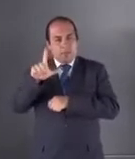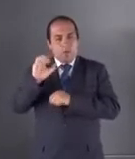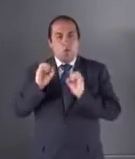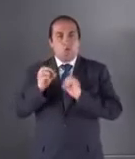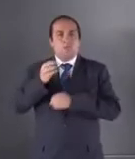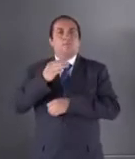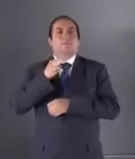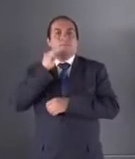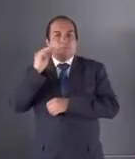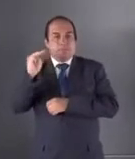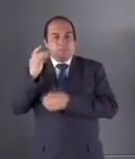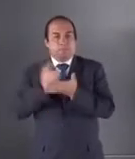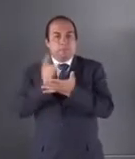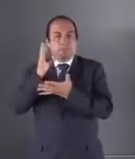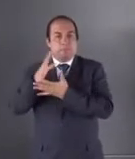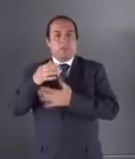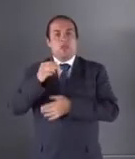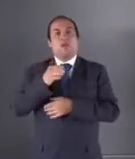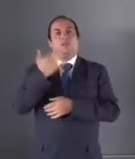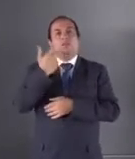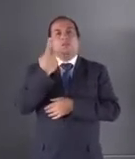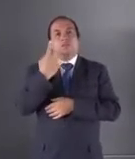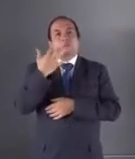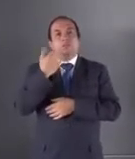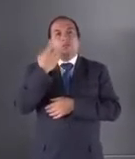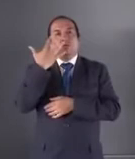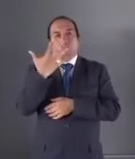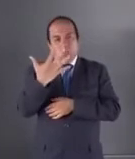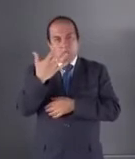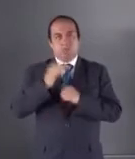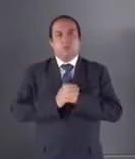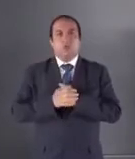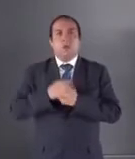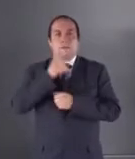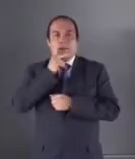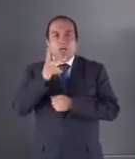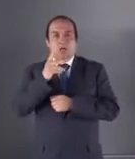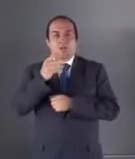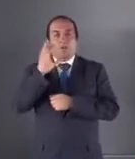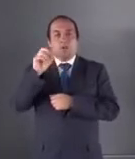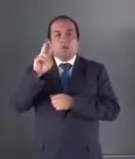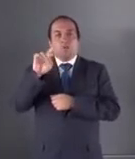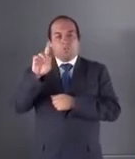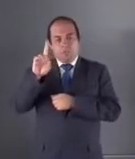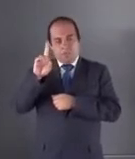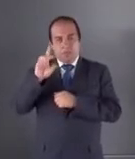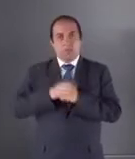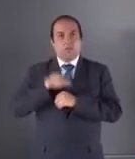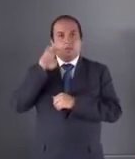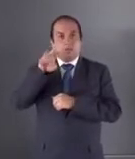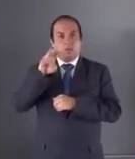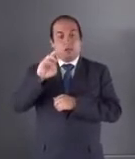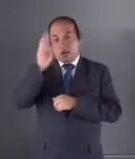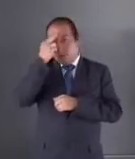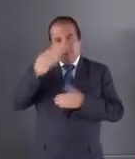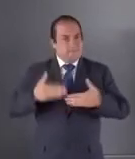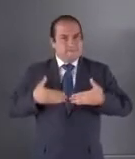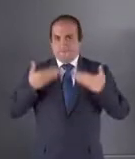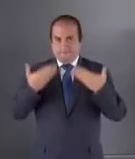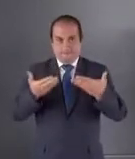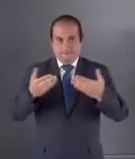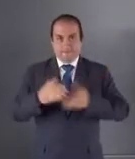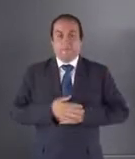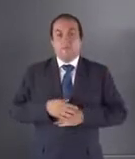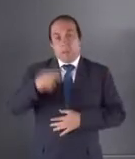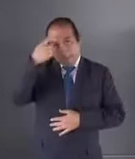51515 con la palabra COVID-19. Recuerda, no bajemos la guardia. Para este